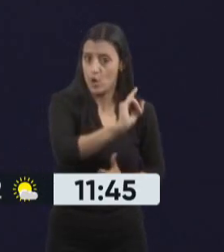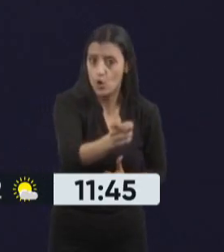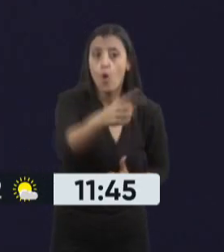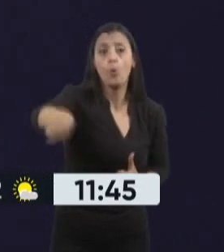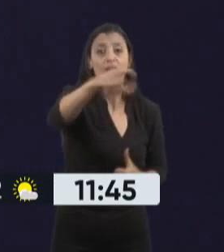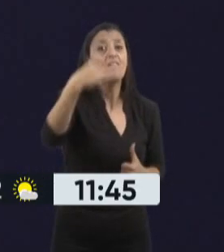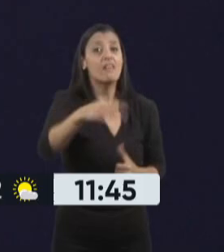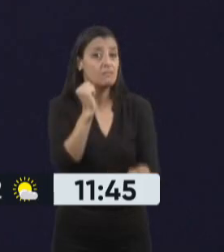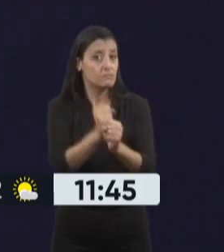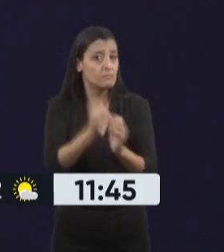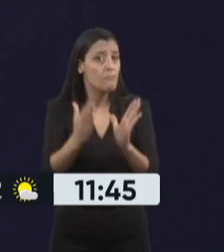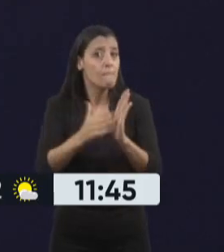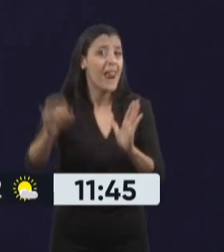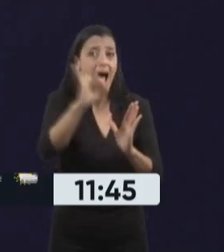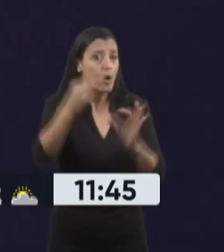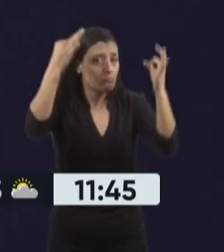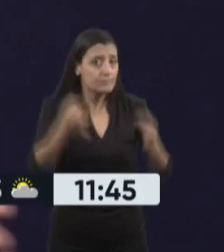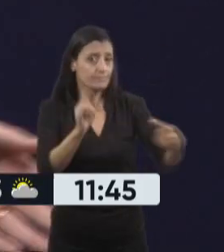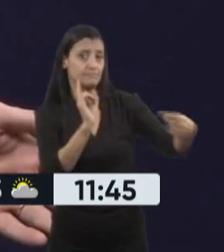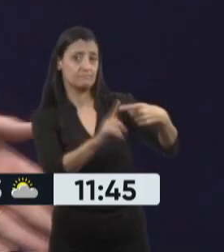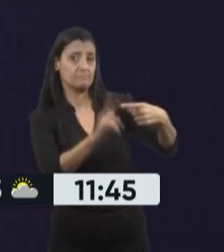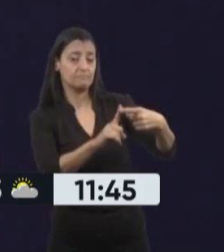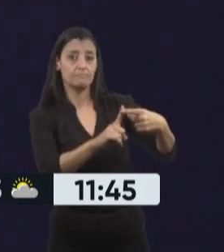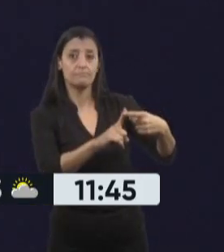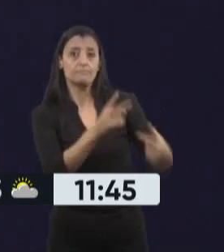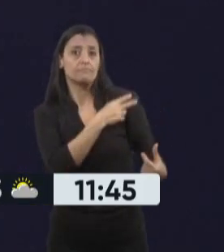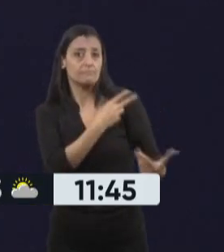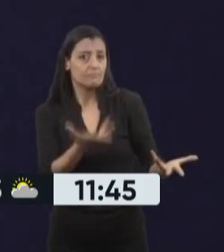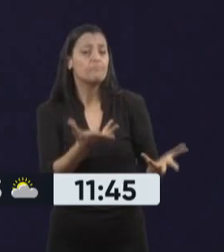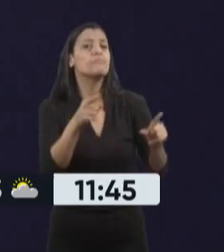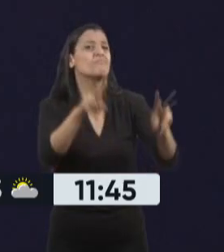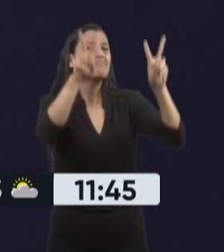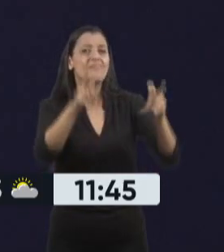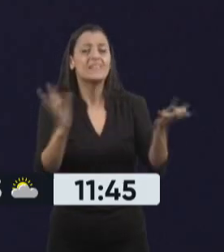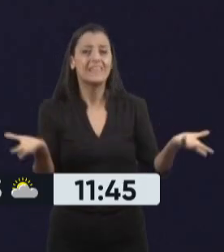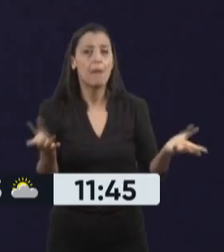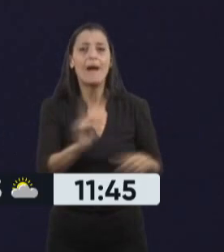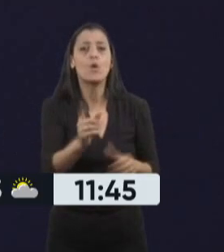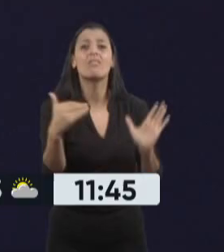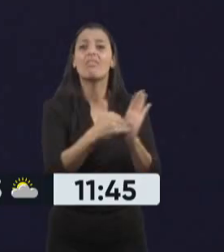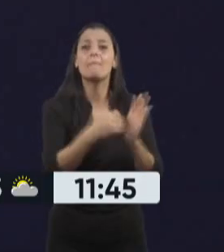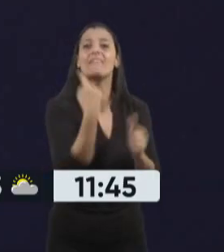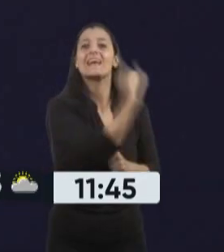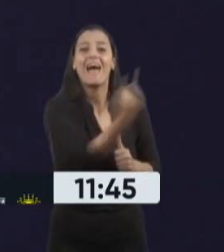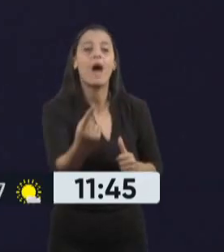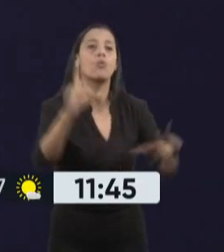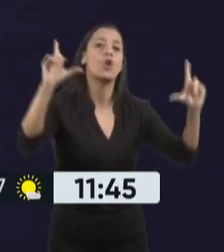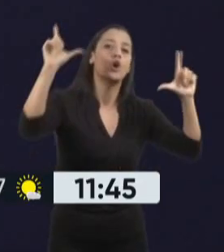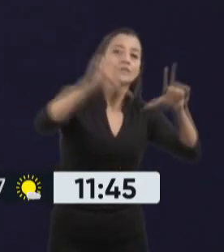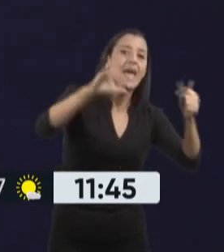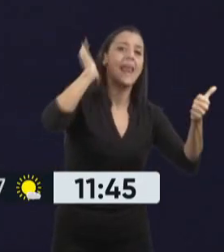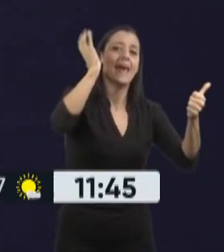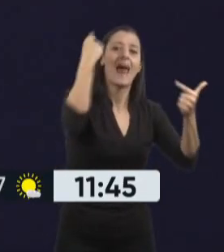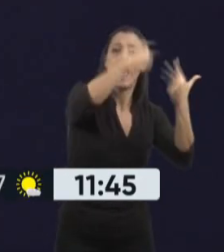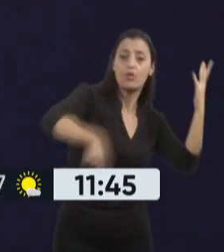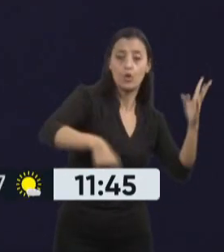que no sea una relación de dependencia. Pero bueno, en tal caso será un tema no solo de cada medio y la relación laboral, sino que